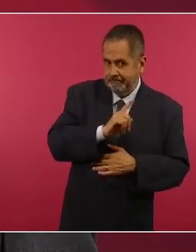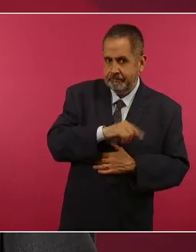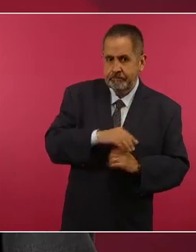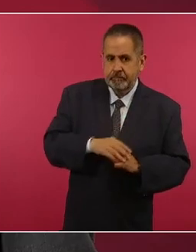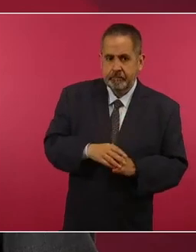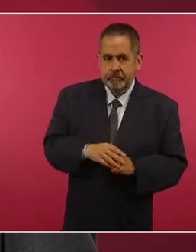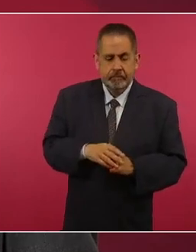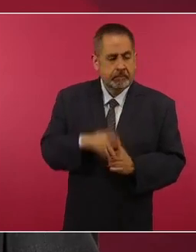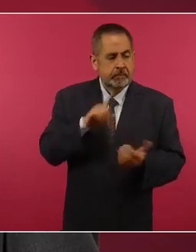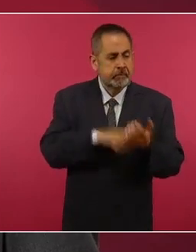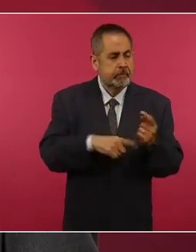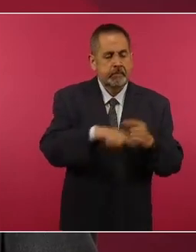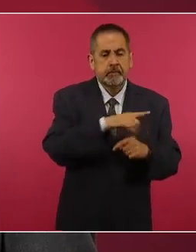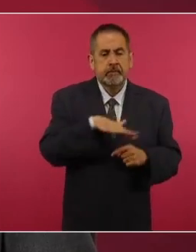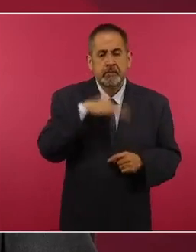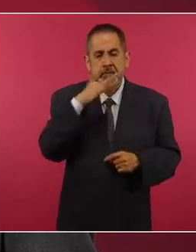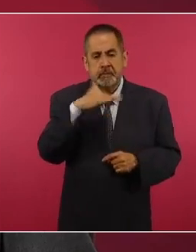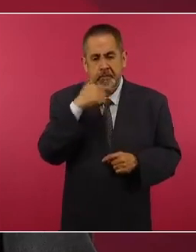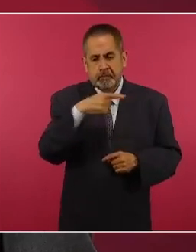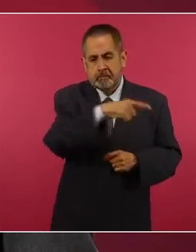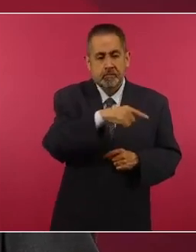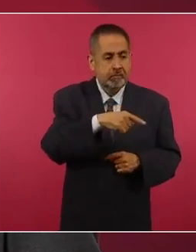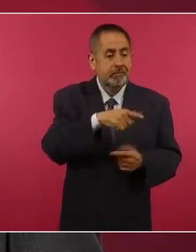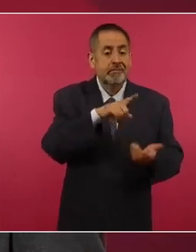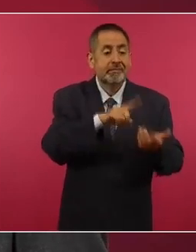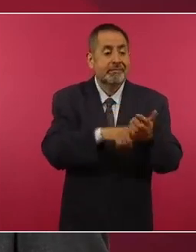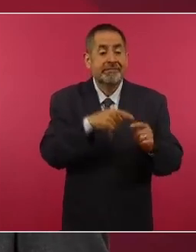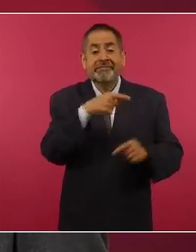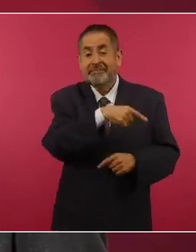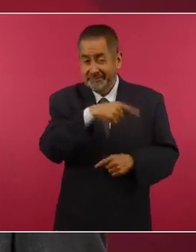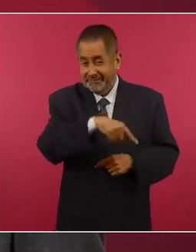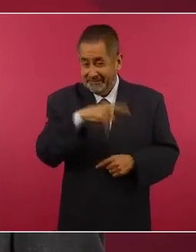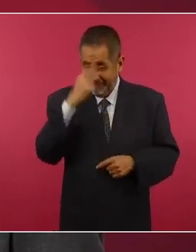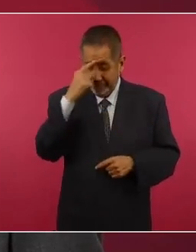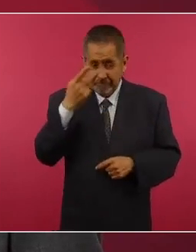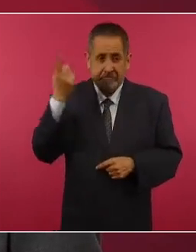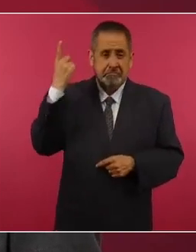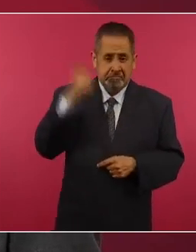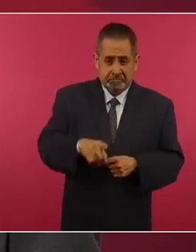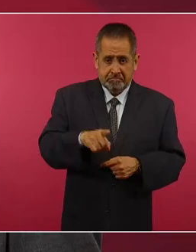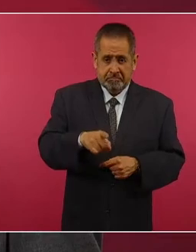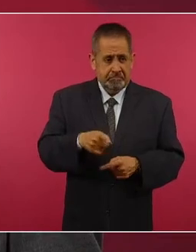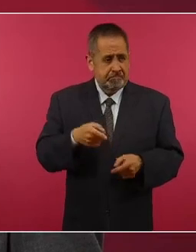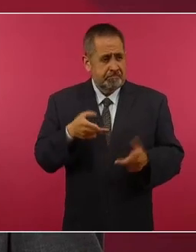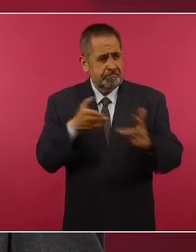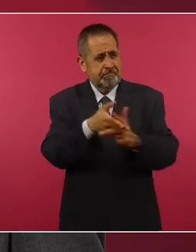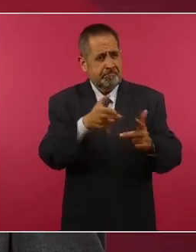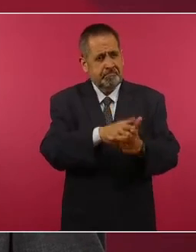los corruptos, los que ordenaron este crimen,